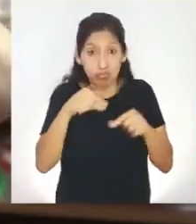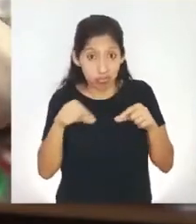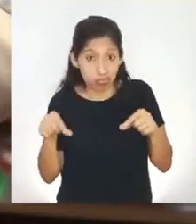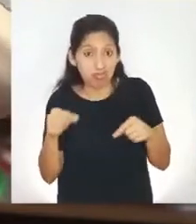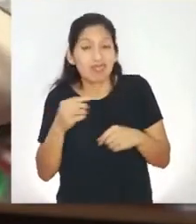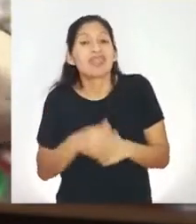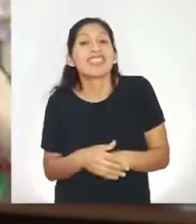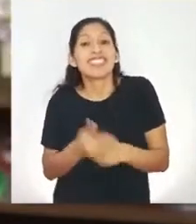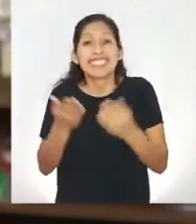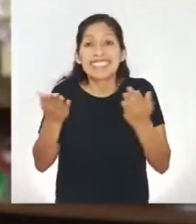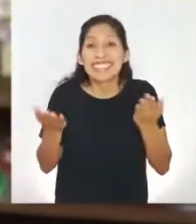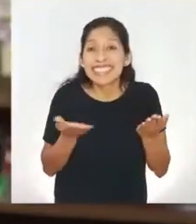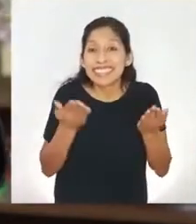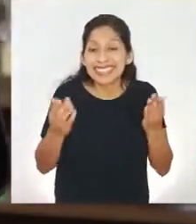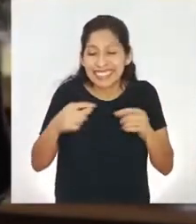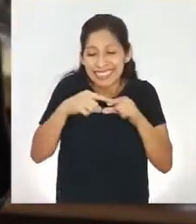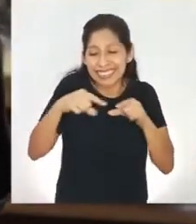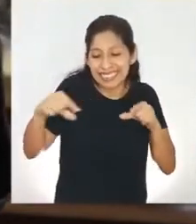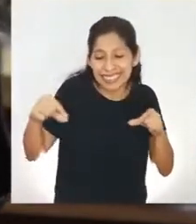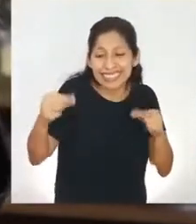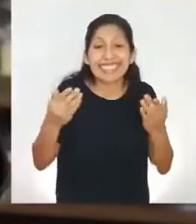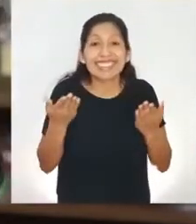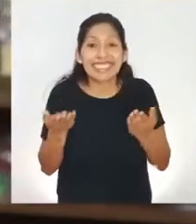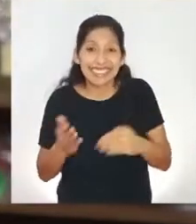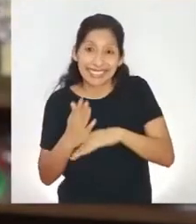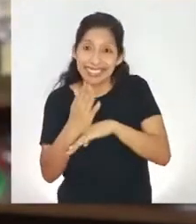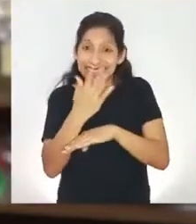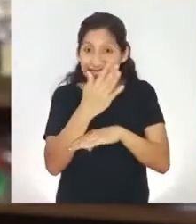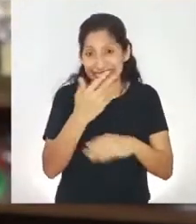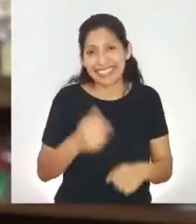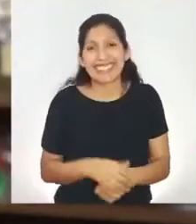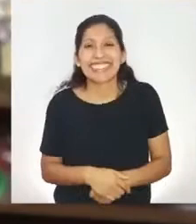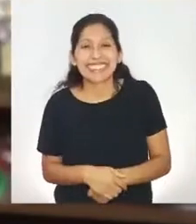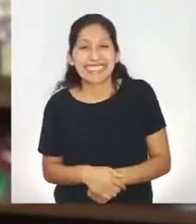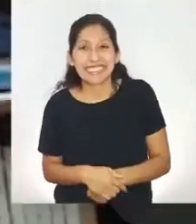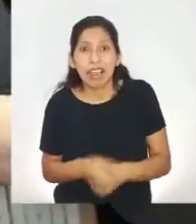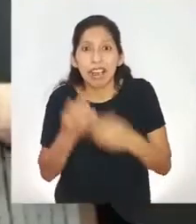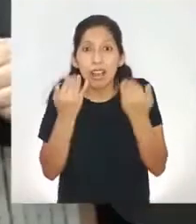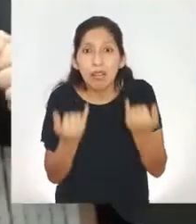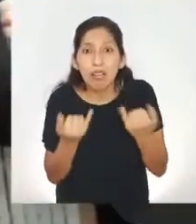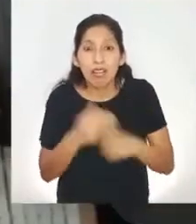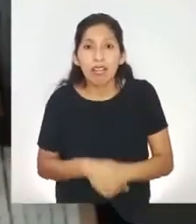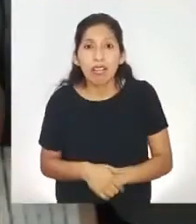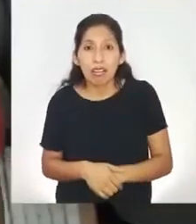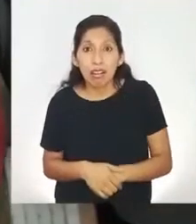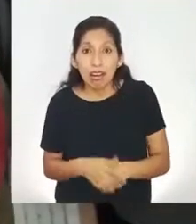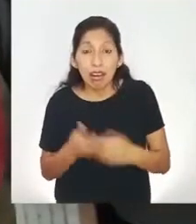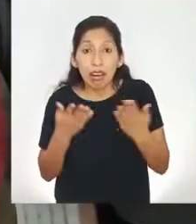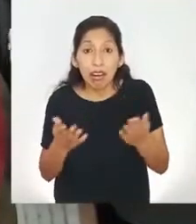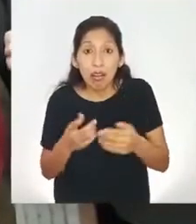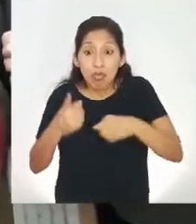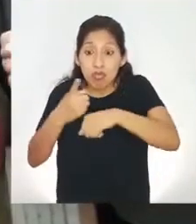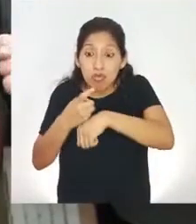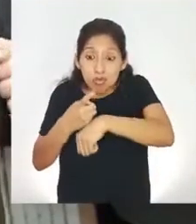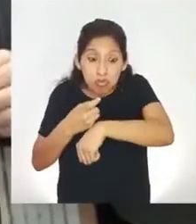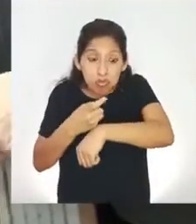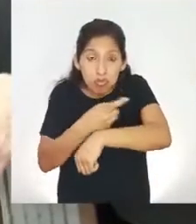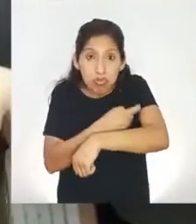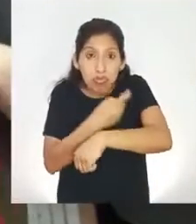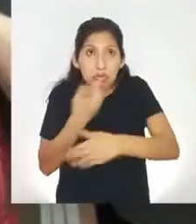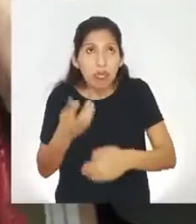Huasichay, huasichay, encima de una rama. Ahora viene Curucha, el